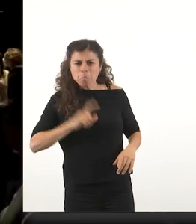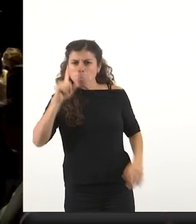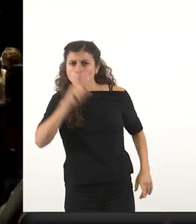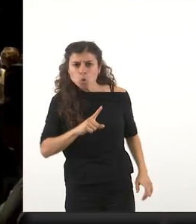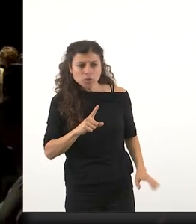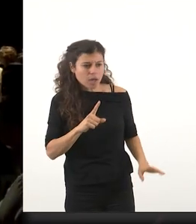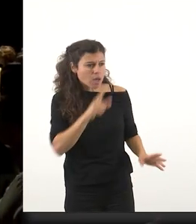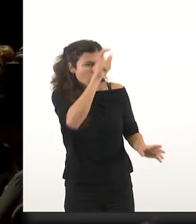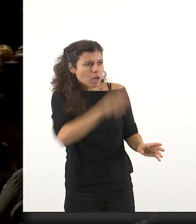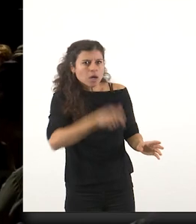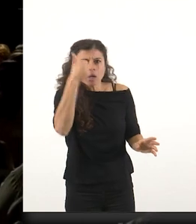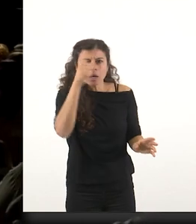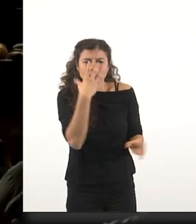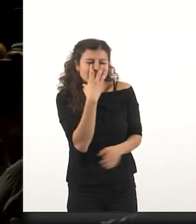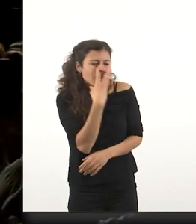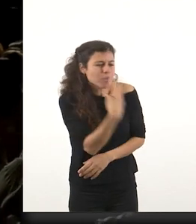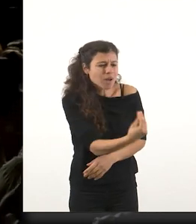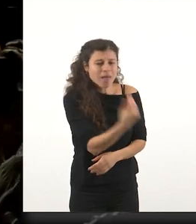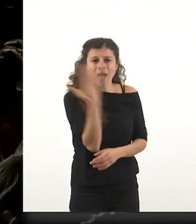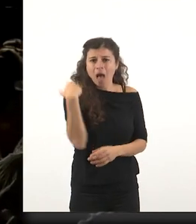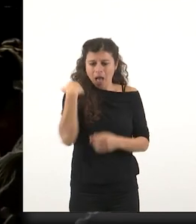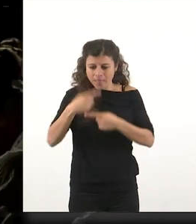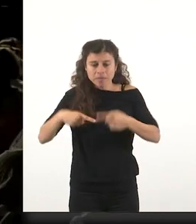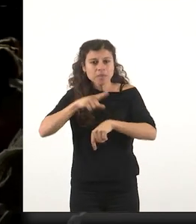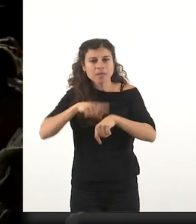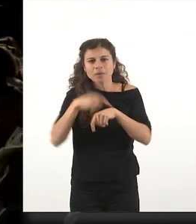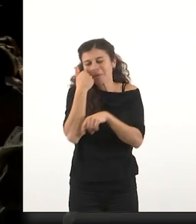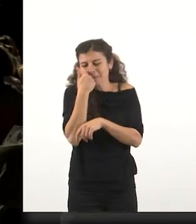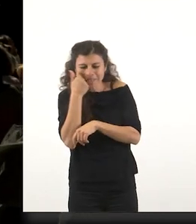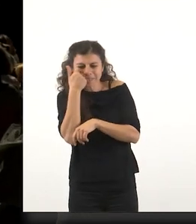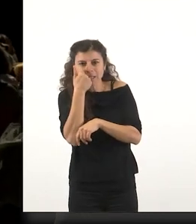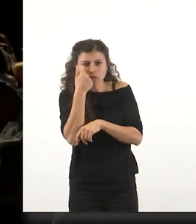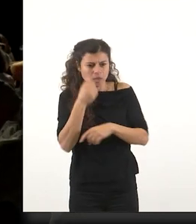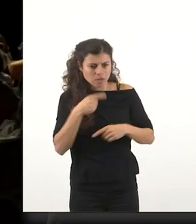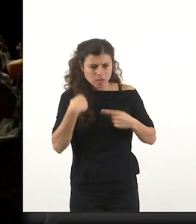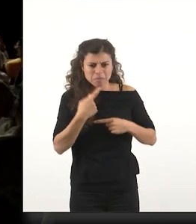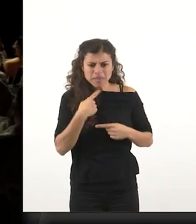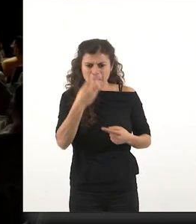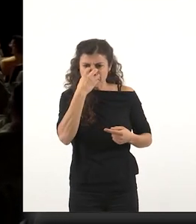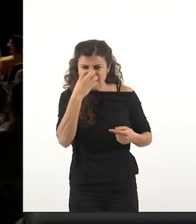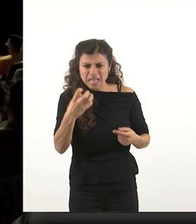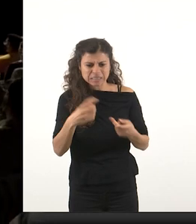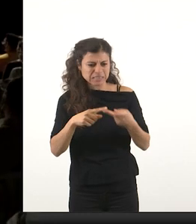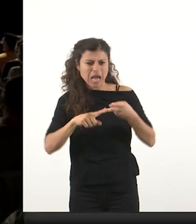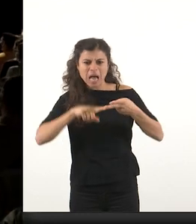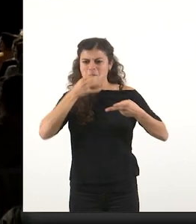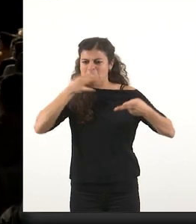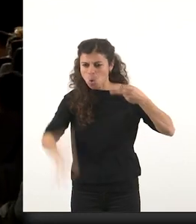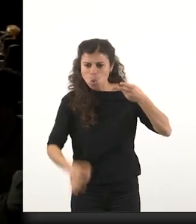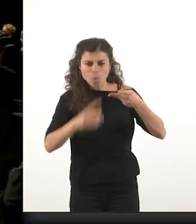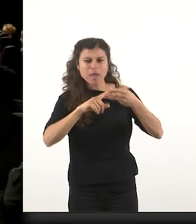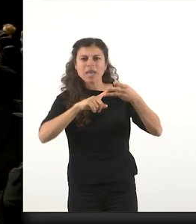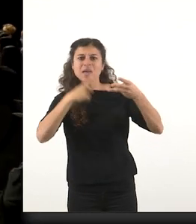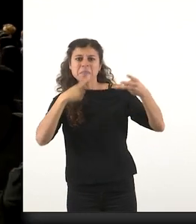enamorada, que hace media hora en este banco estábamos besándonos. Ahora viene ahí y me dice payasa mientras que me escupe. Y ahora me dice puta frente a todos los colegas, me entrelacen un